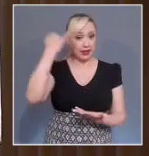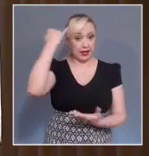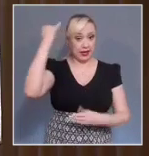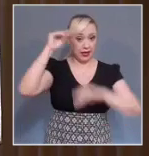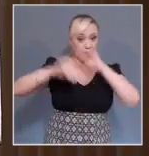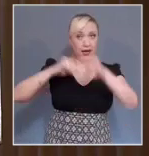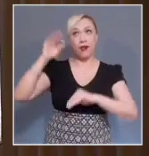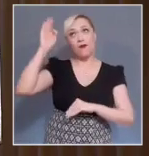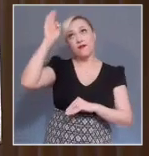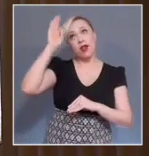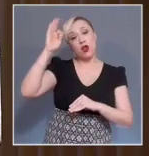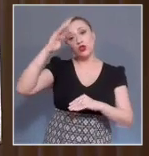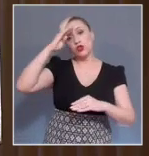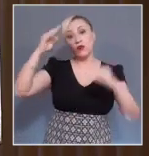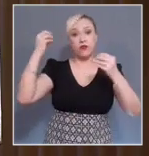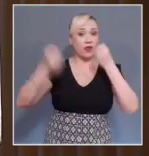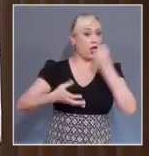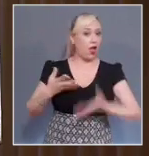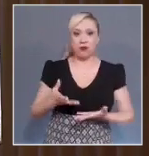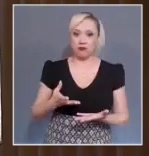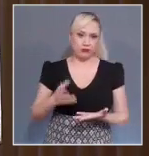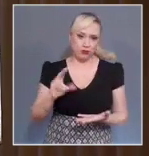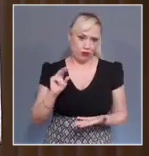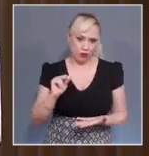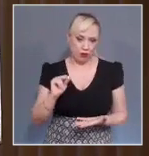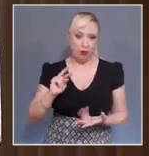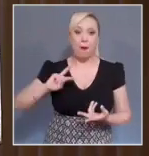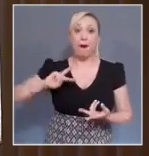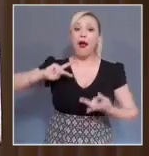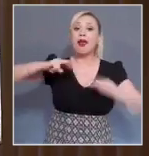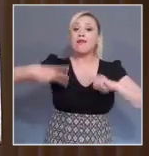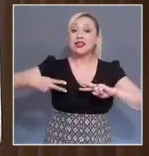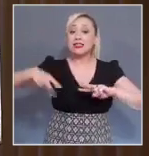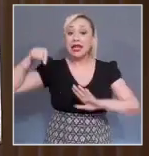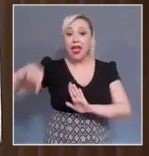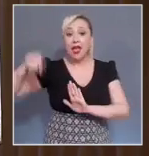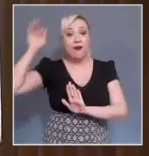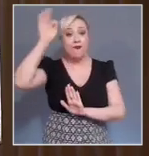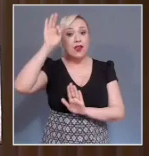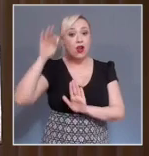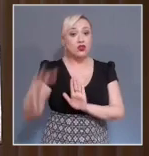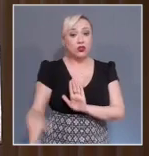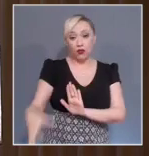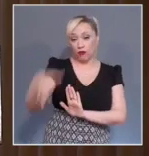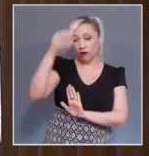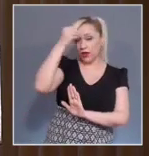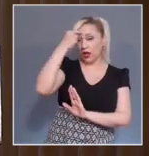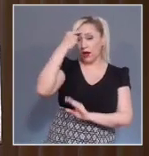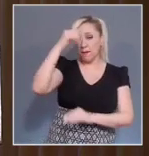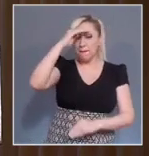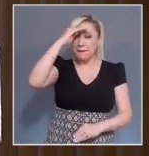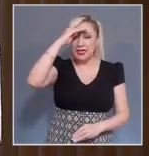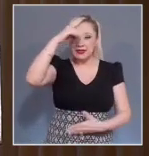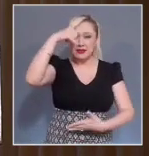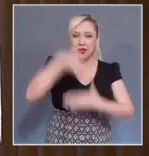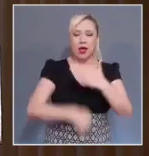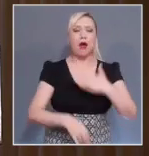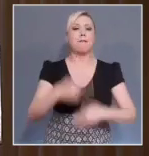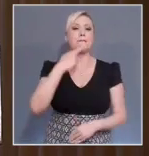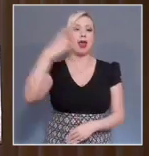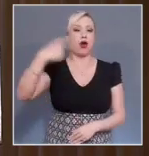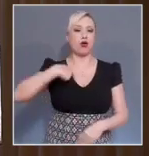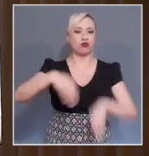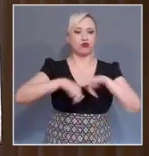la filosofía nos hace mejores jueces. Filosofemos más